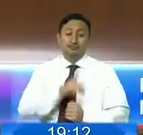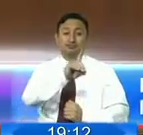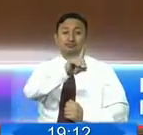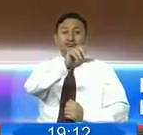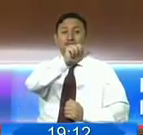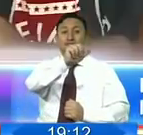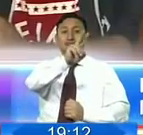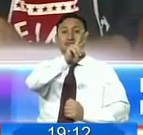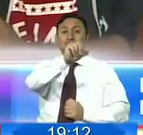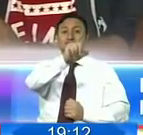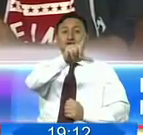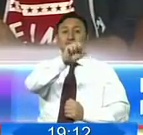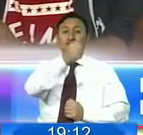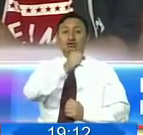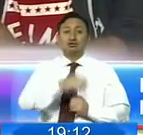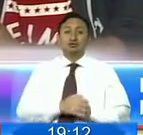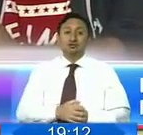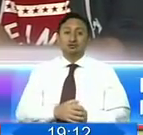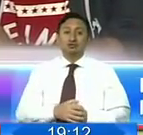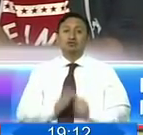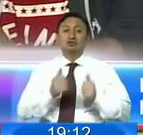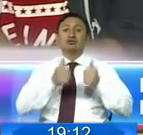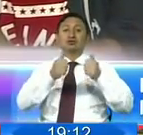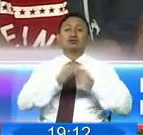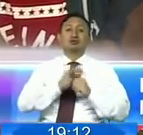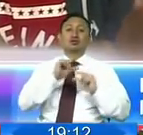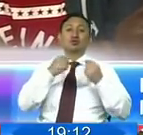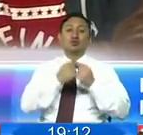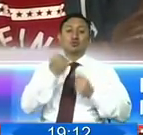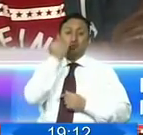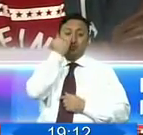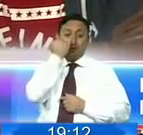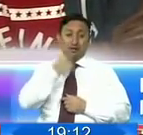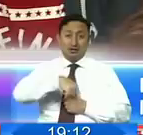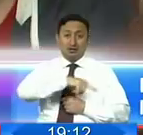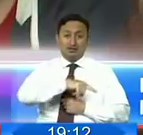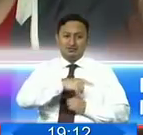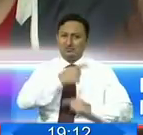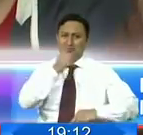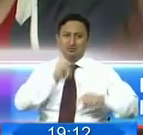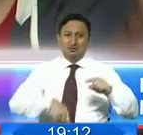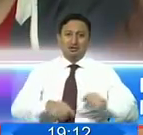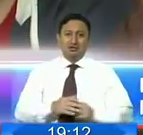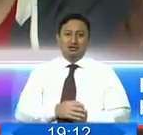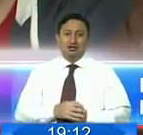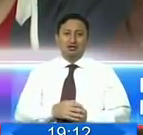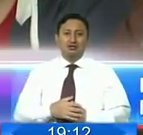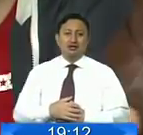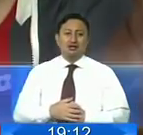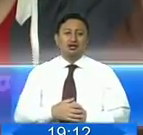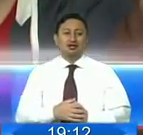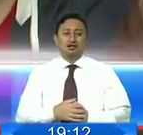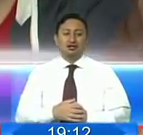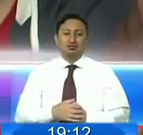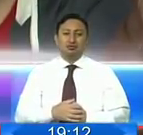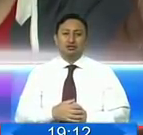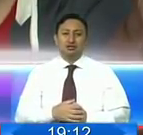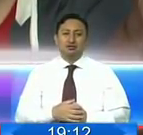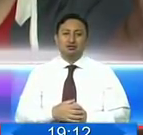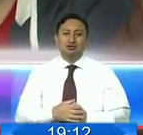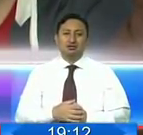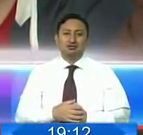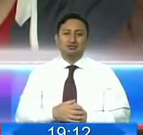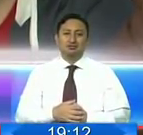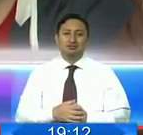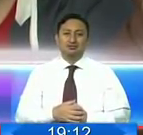por pachakutik él afirma que es inviable la posibilidad de crear un metro federico eso no tiene ninguna sustentabilidad no hay ningún